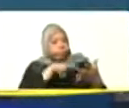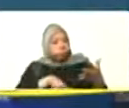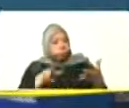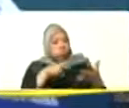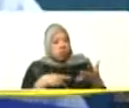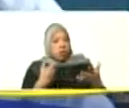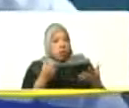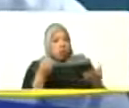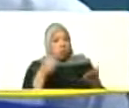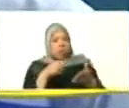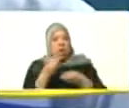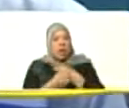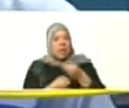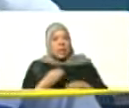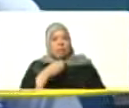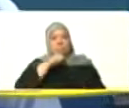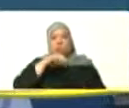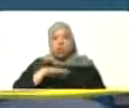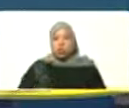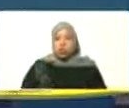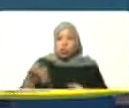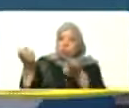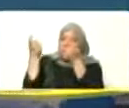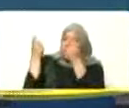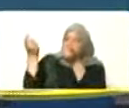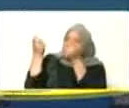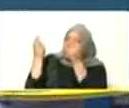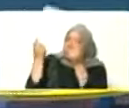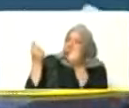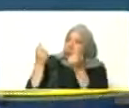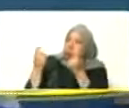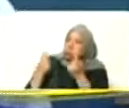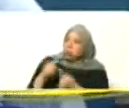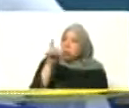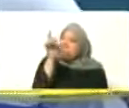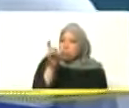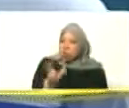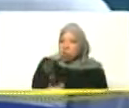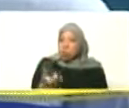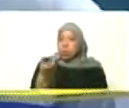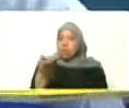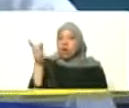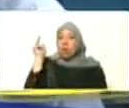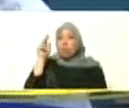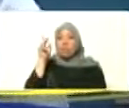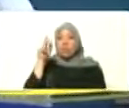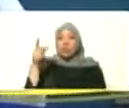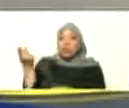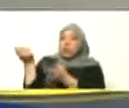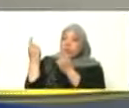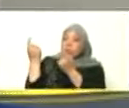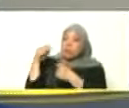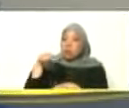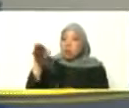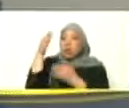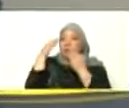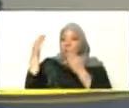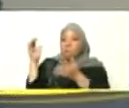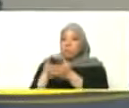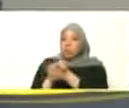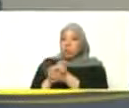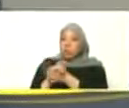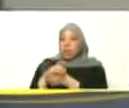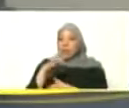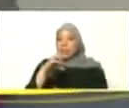de historia? Aquí está nuestro viceministro de Instalaciones y del SENAE, que es profesor de historia. ¿Qué estamos haciendo en materia científica, las